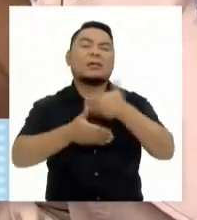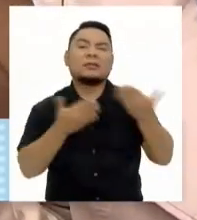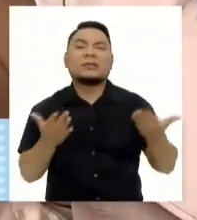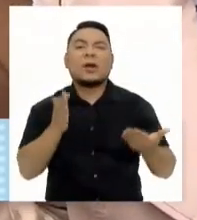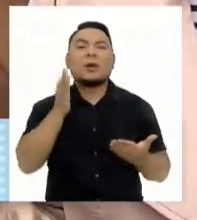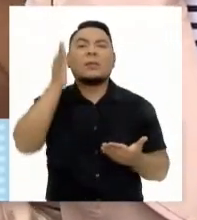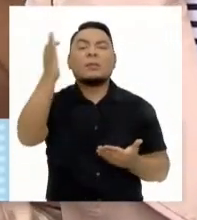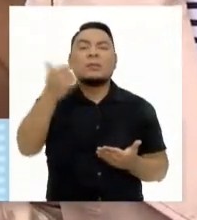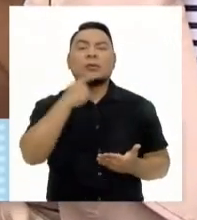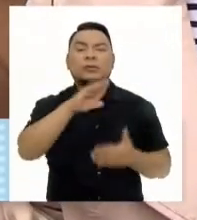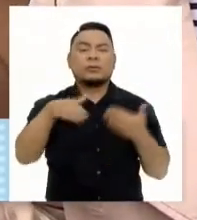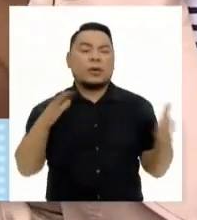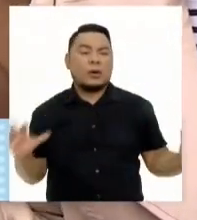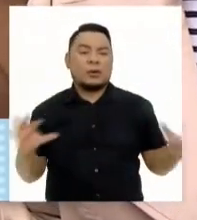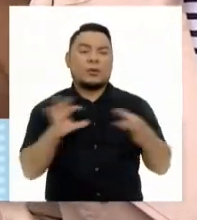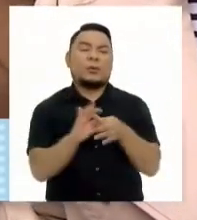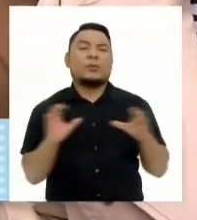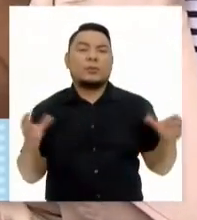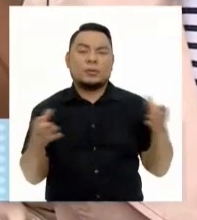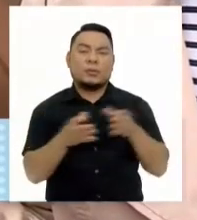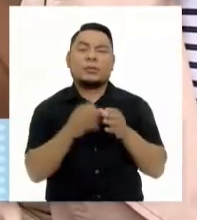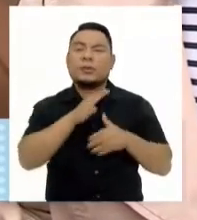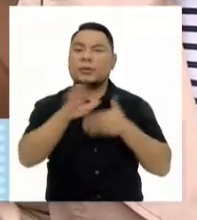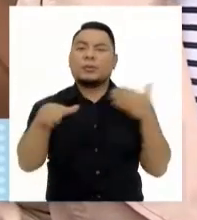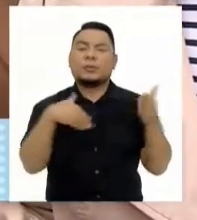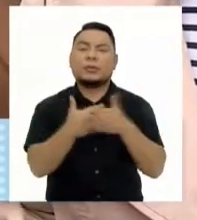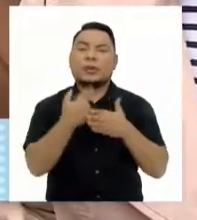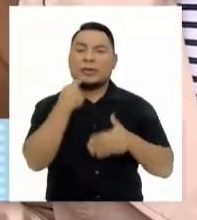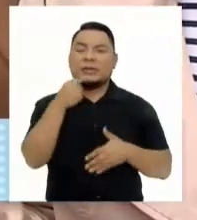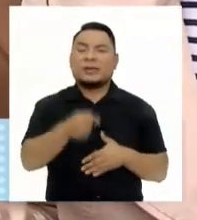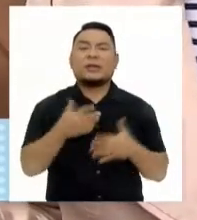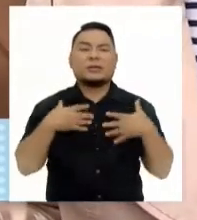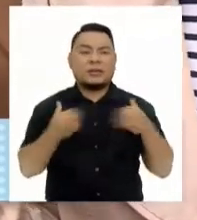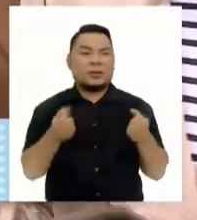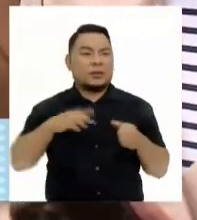proceso de unificación de todo lo que es salud en nuestro país, ¿no?